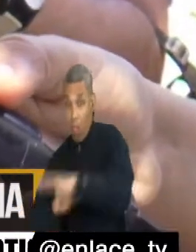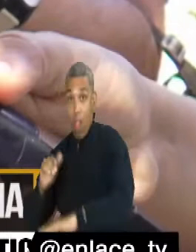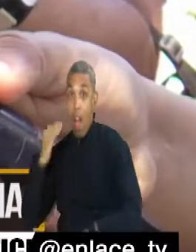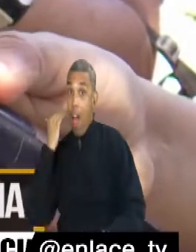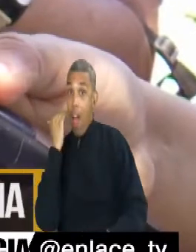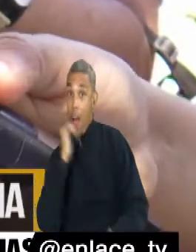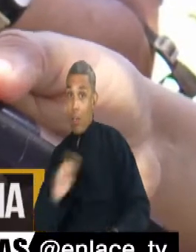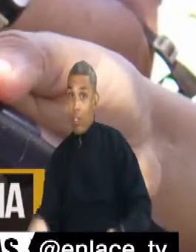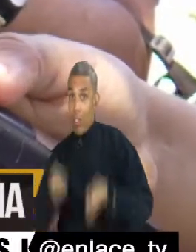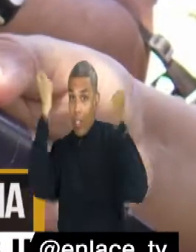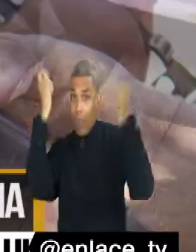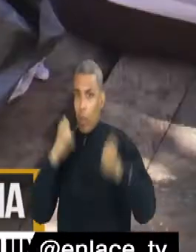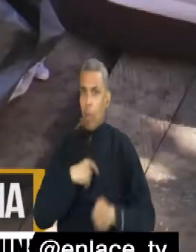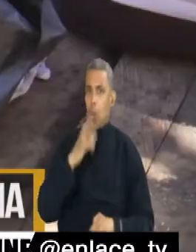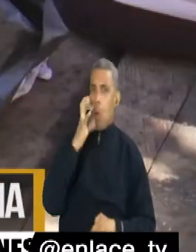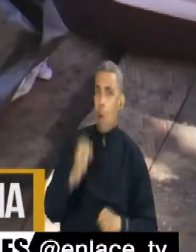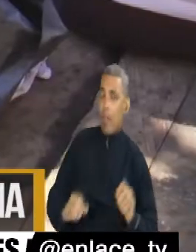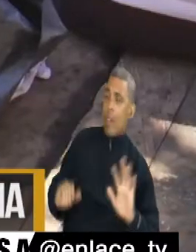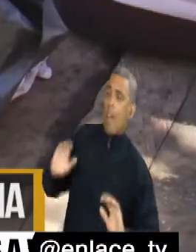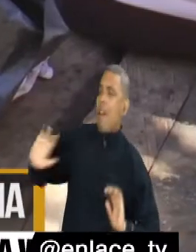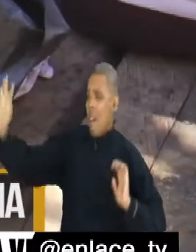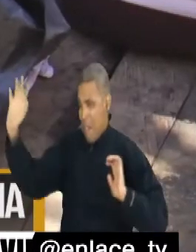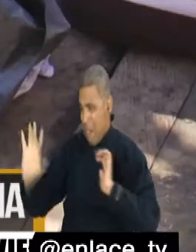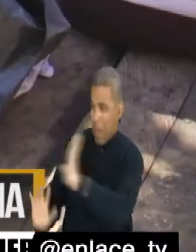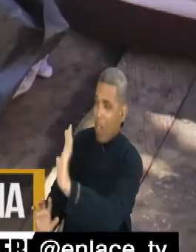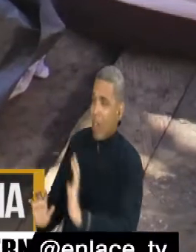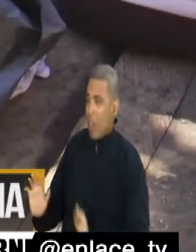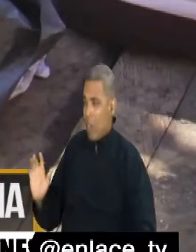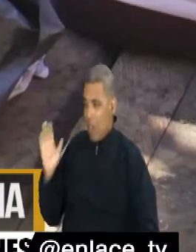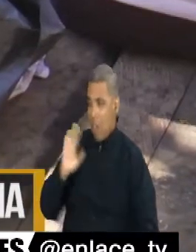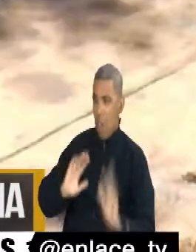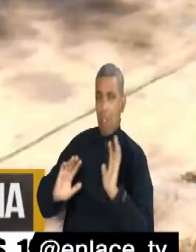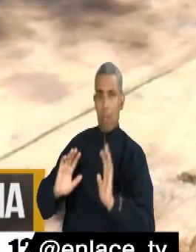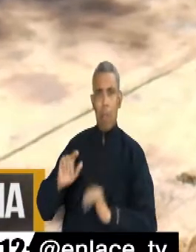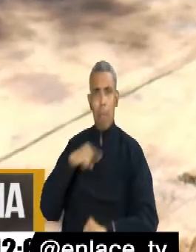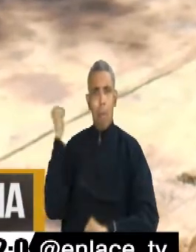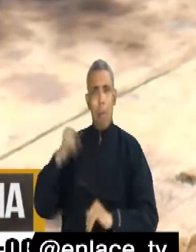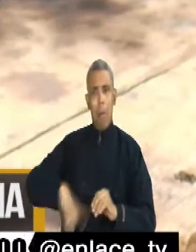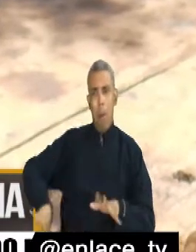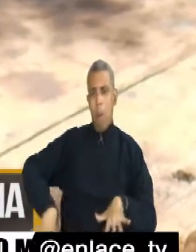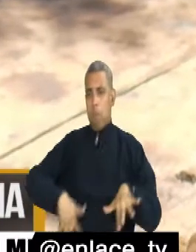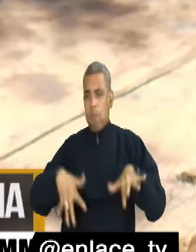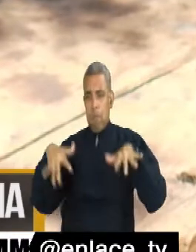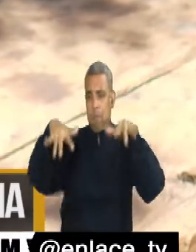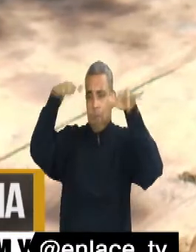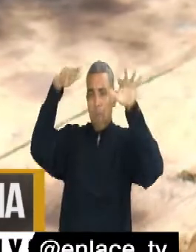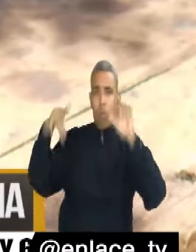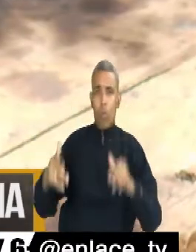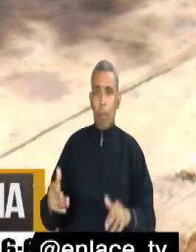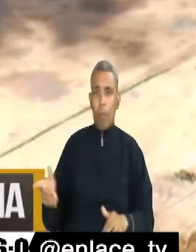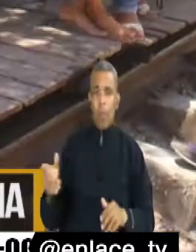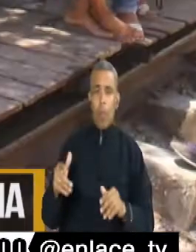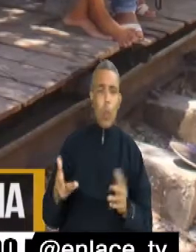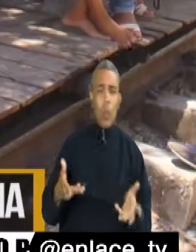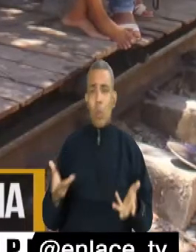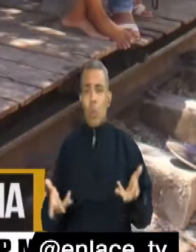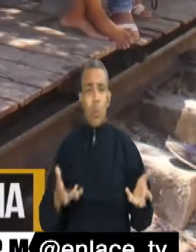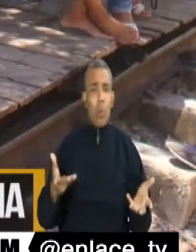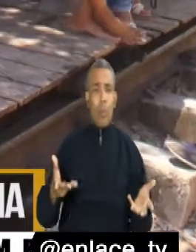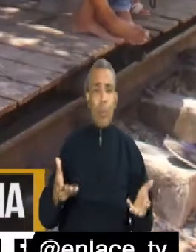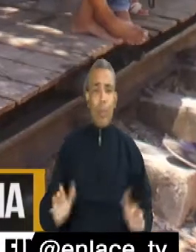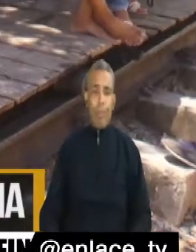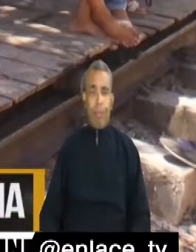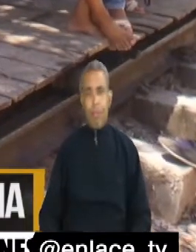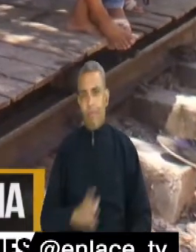cuestiones de segundo no supimos más de él. Los hechos sucedieron hacia las 4 de ayer, cuando se encontraba en un paseo. Familiares dieron a conocer que intentaron salvar la